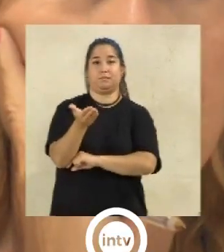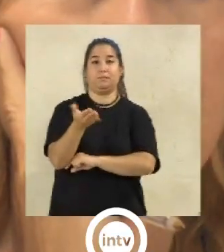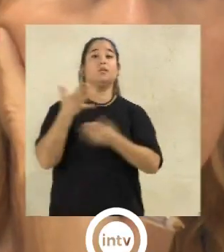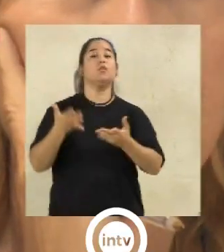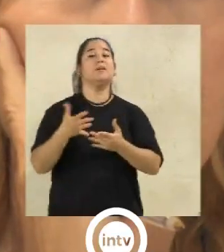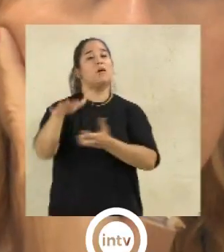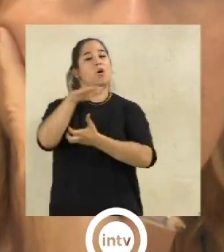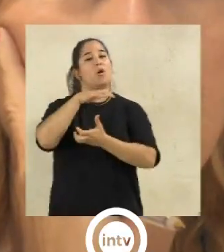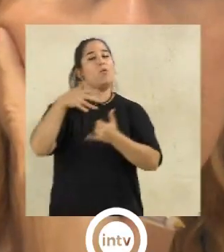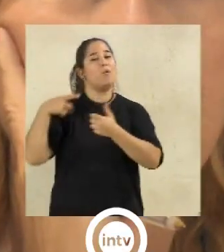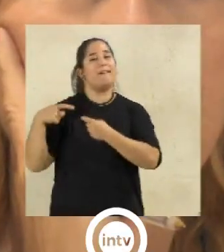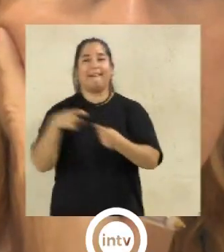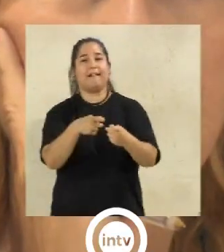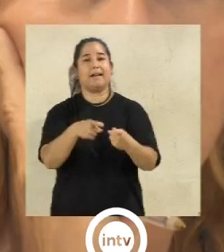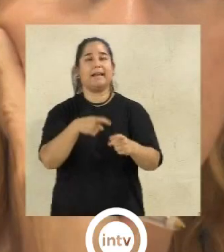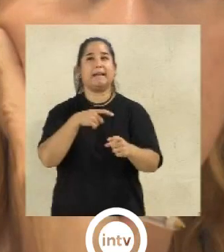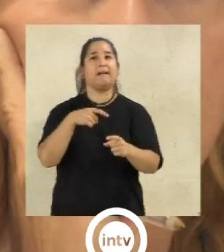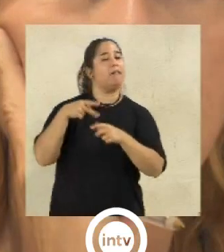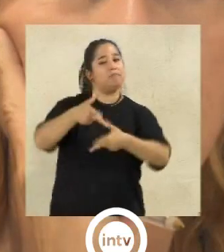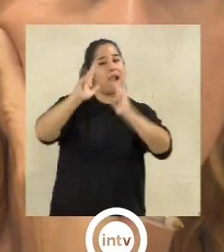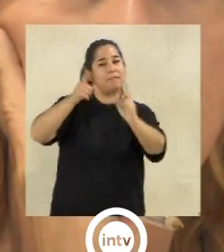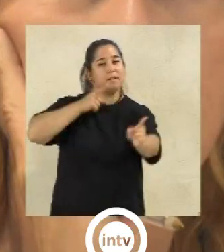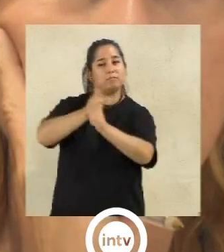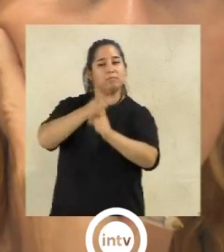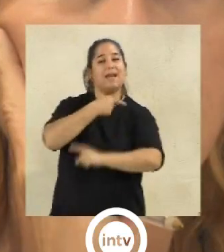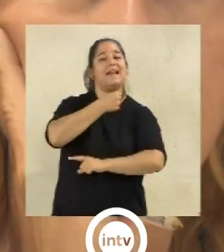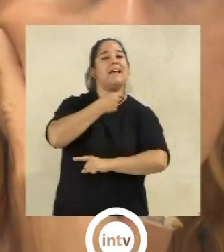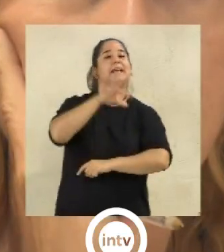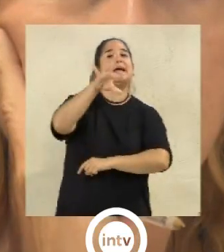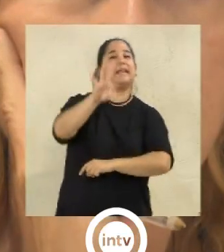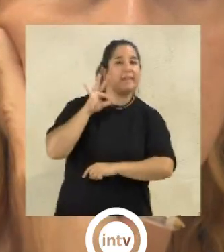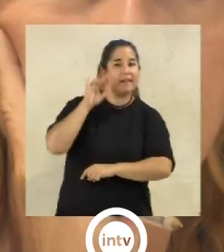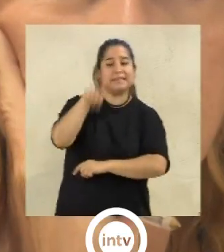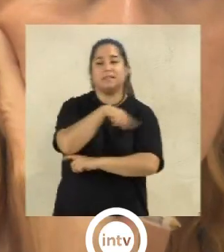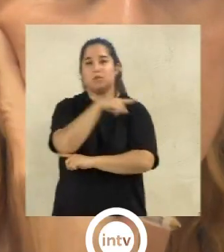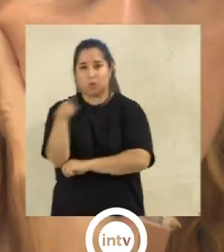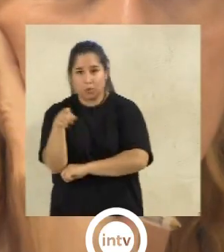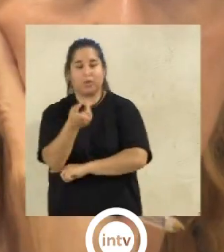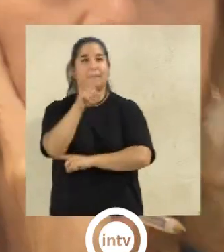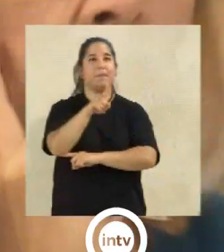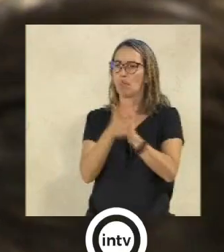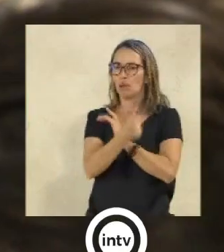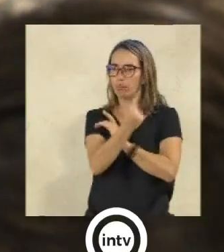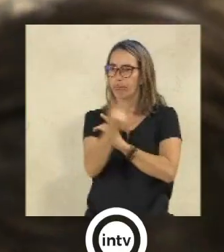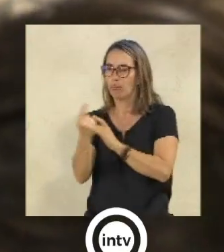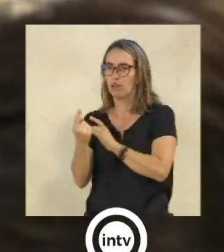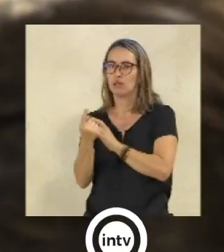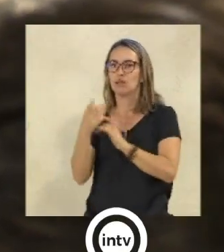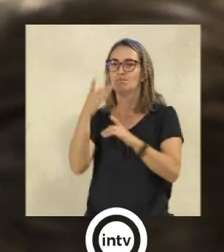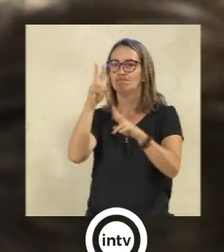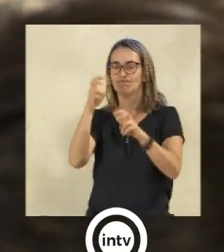libertad la libertad de elegir lo que nos gusta y lo que no la de disfrutar de eventos taurinos o no la